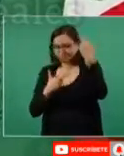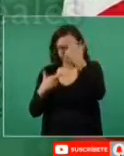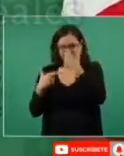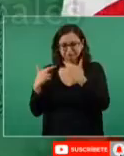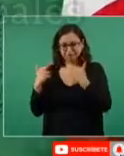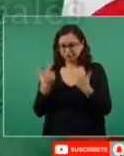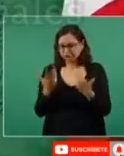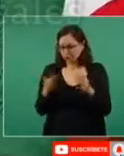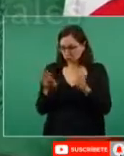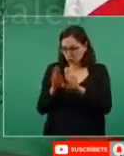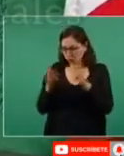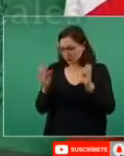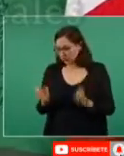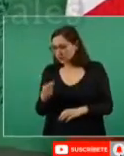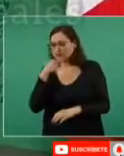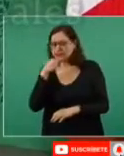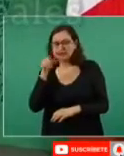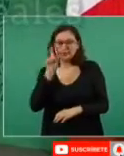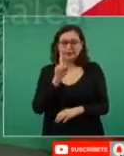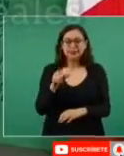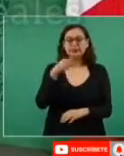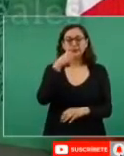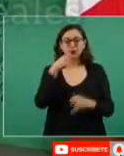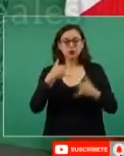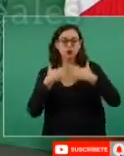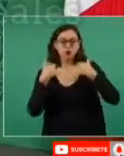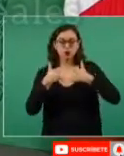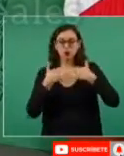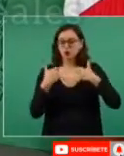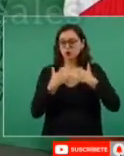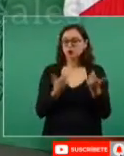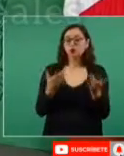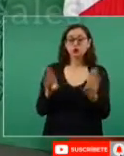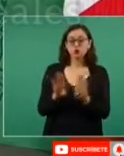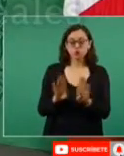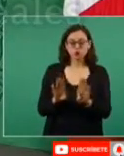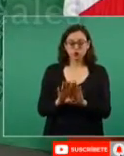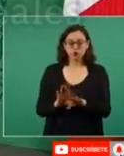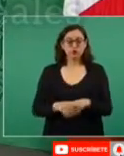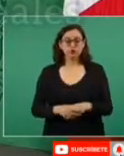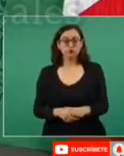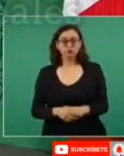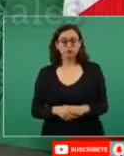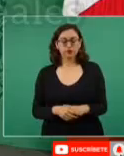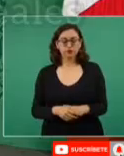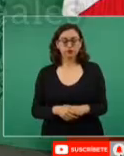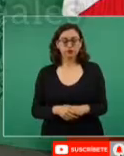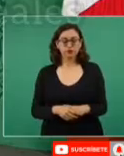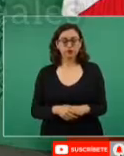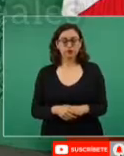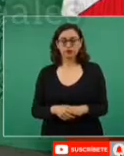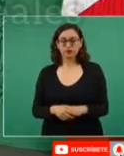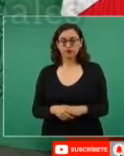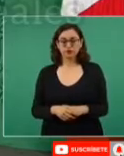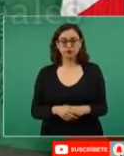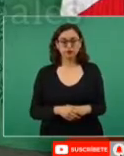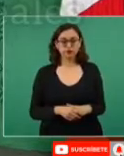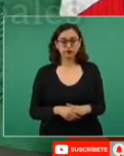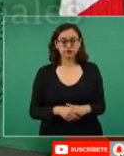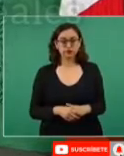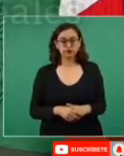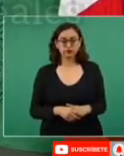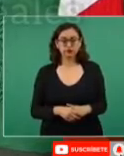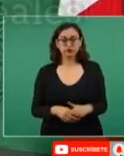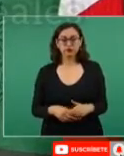niños, las niñas, los adolescentes, esta forma